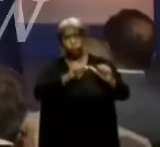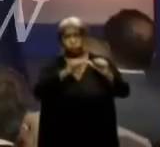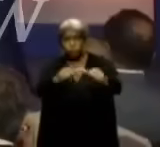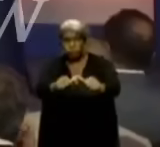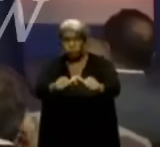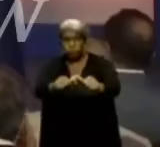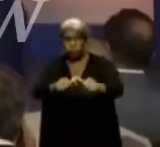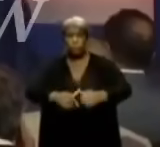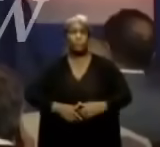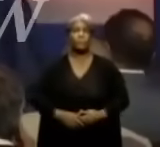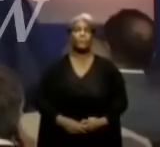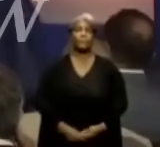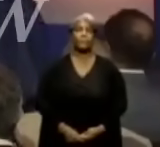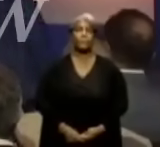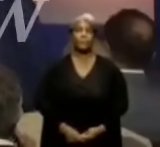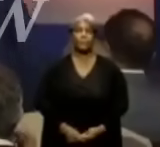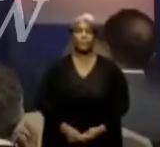productividad.